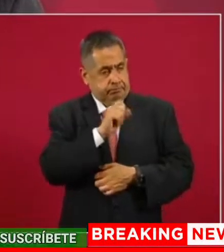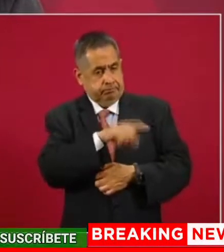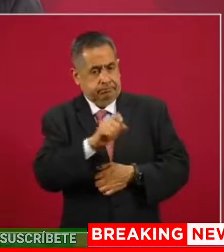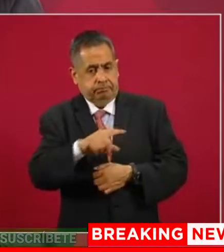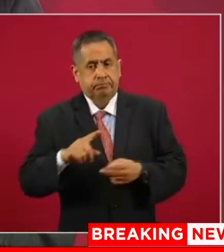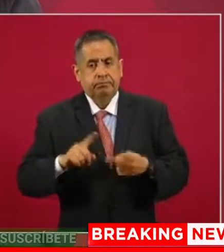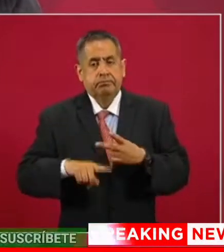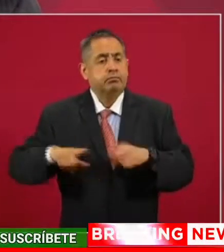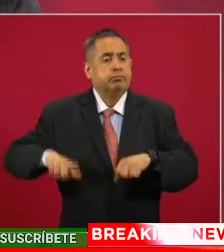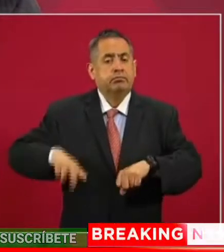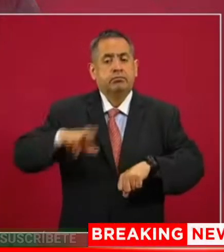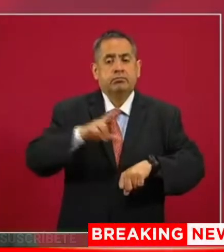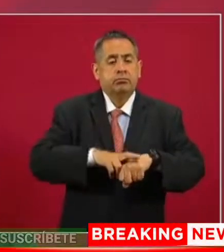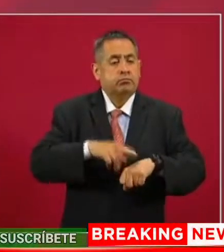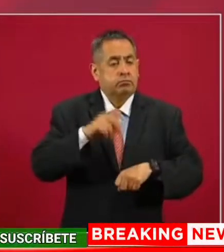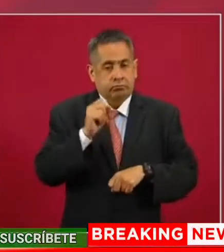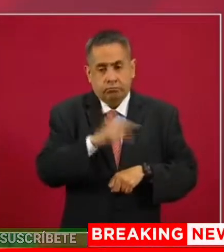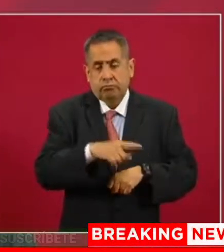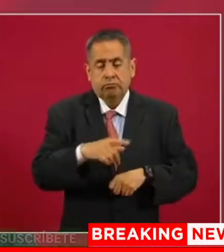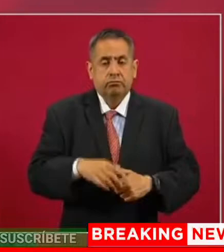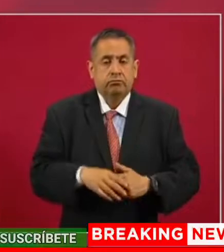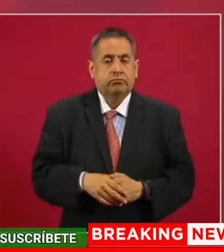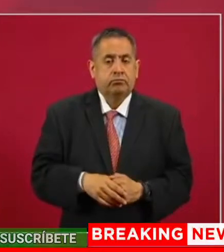el gobernador,